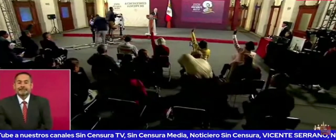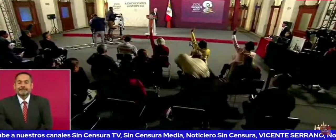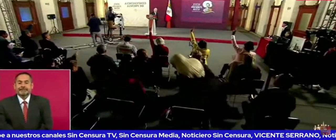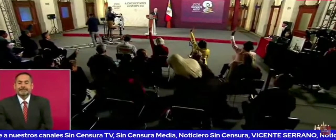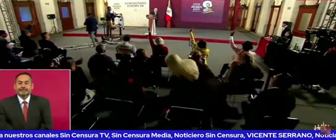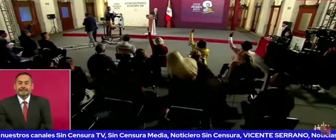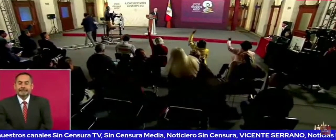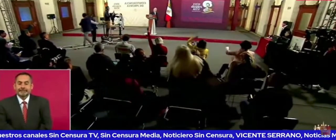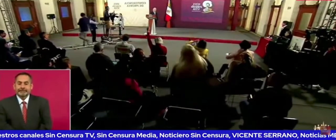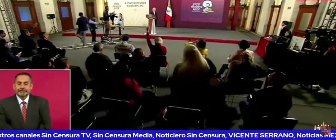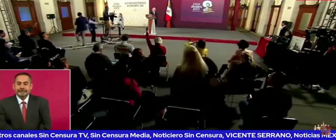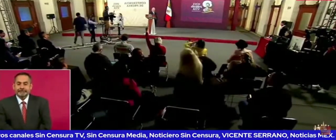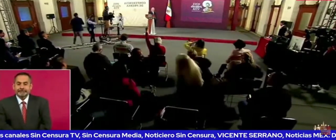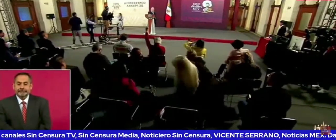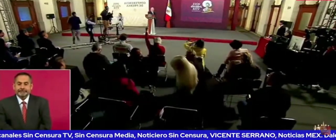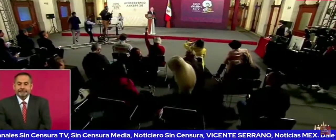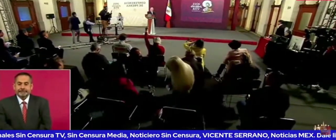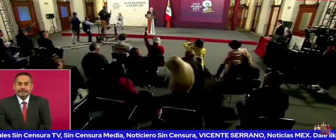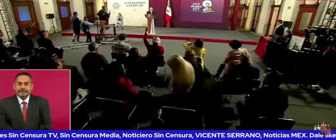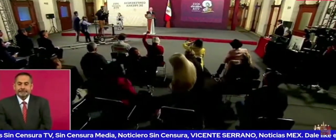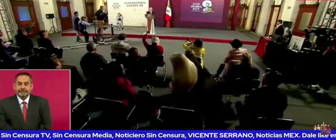Esto del